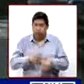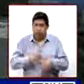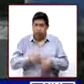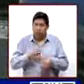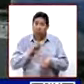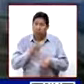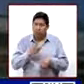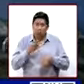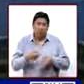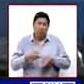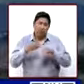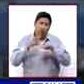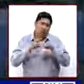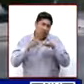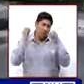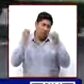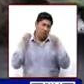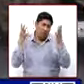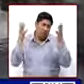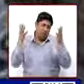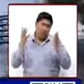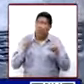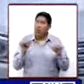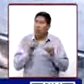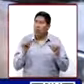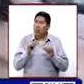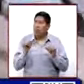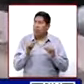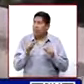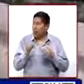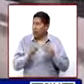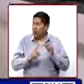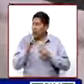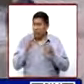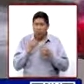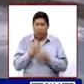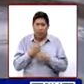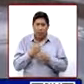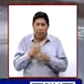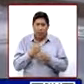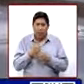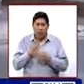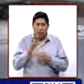habrían tenido incremento sumado, además al incremento en algunos productos